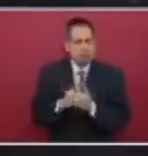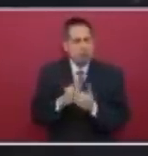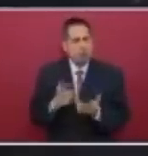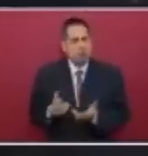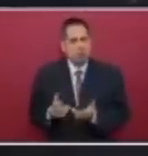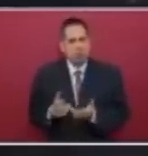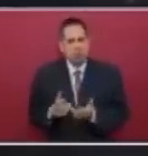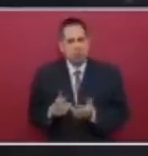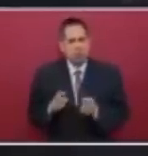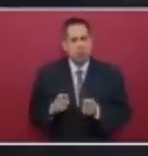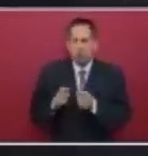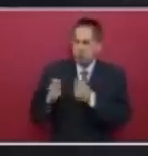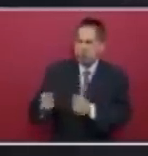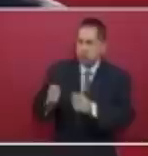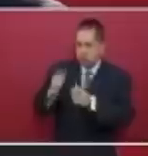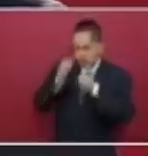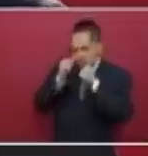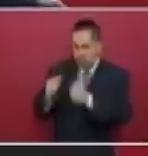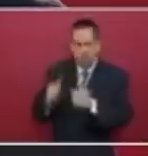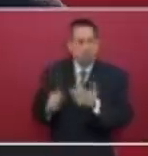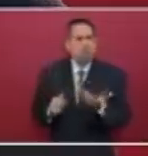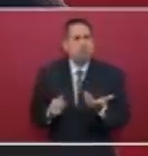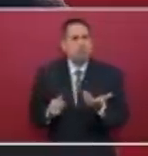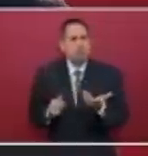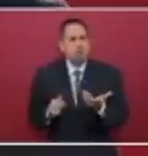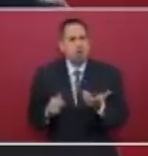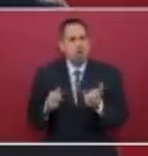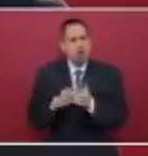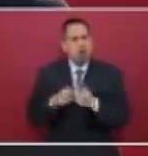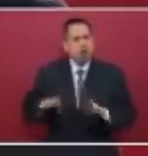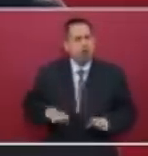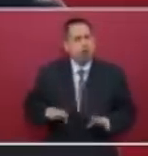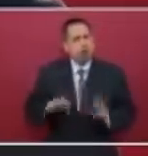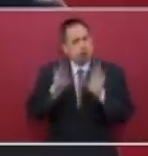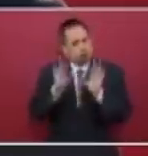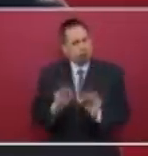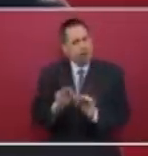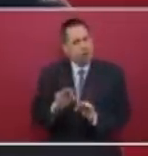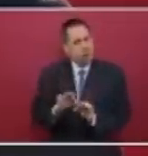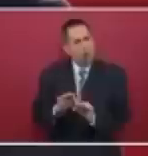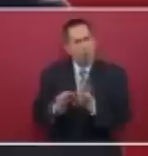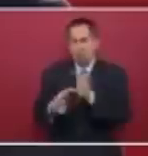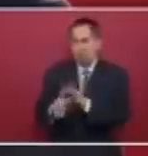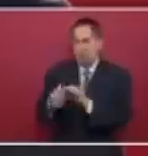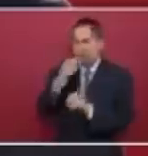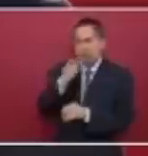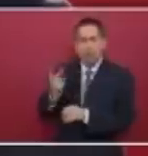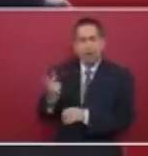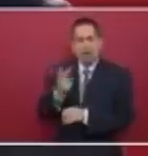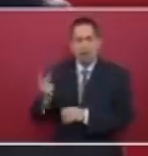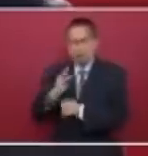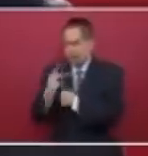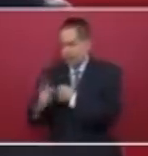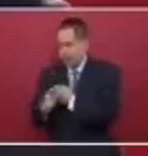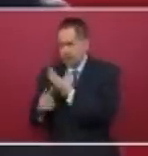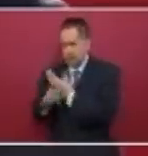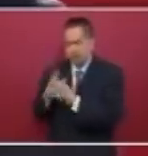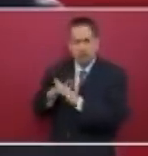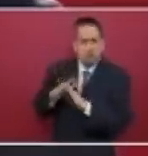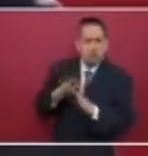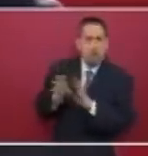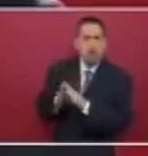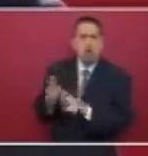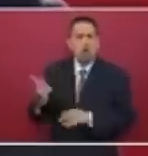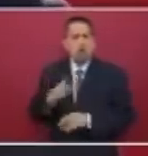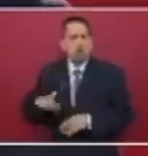una salida conveniente para las dos naciones para los